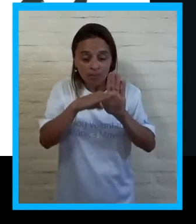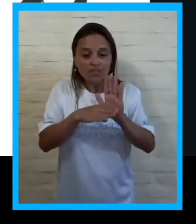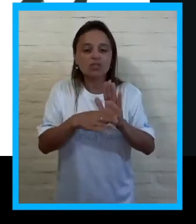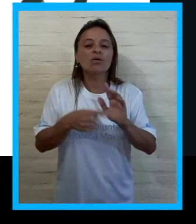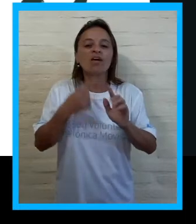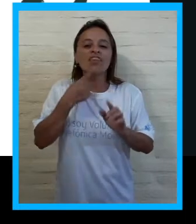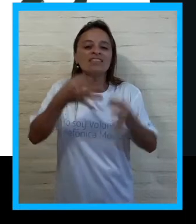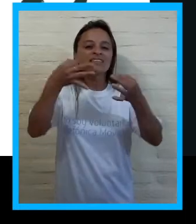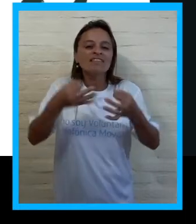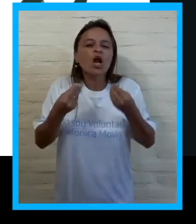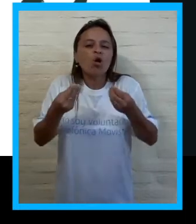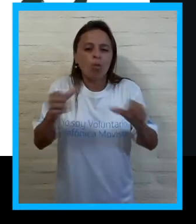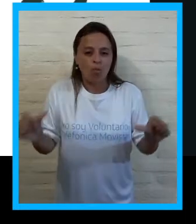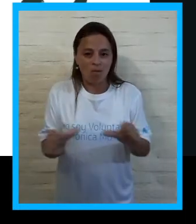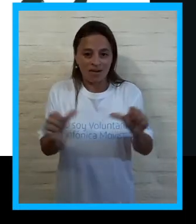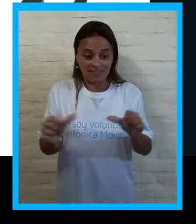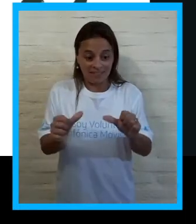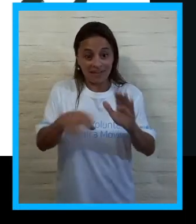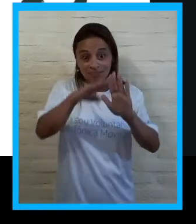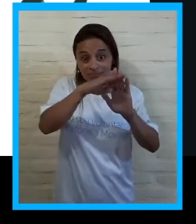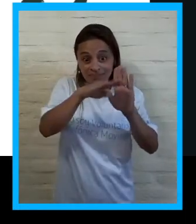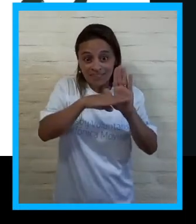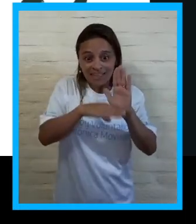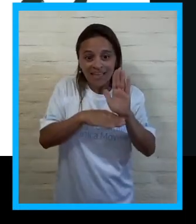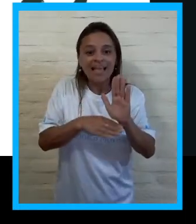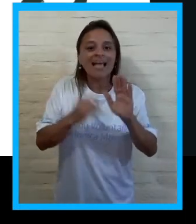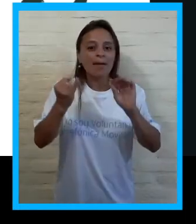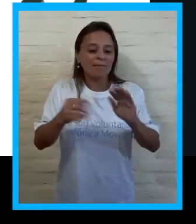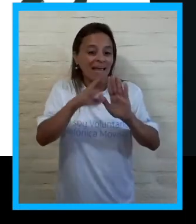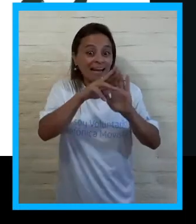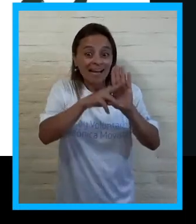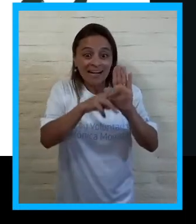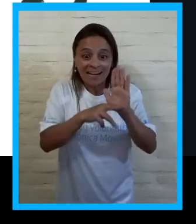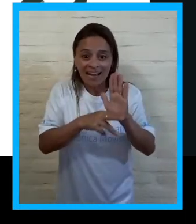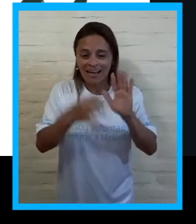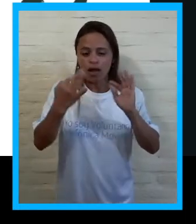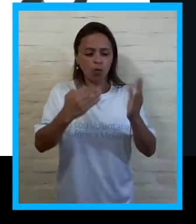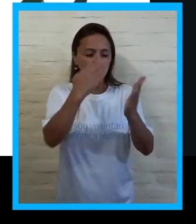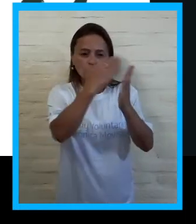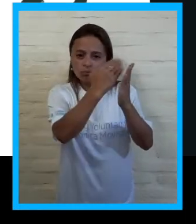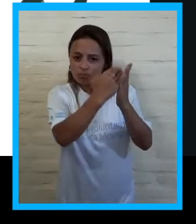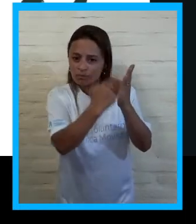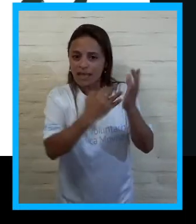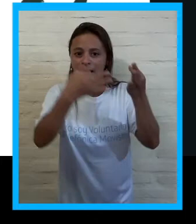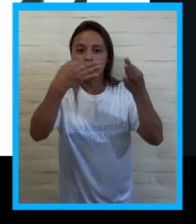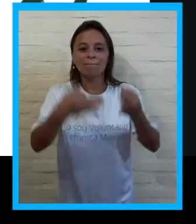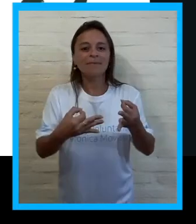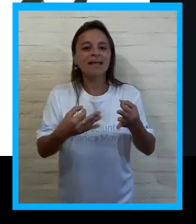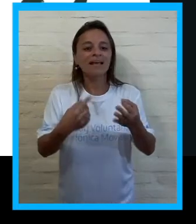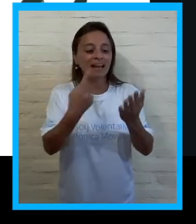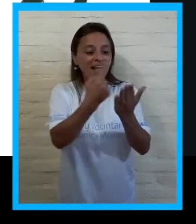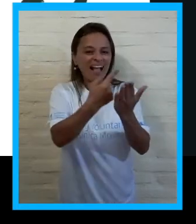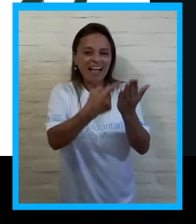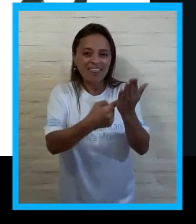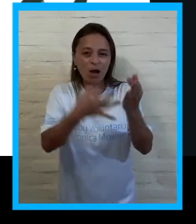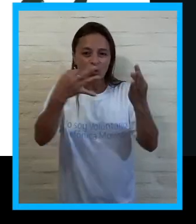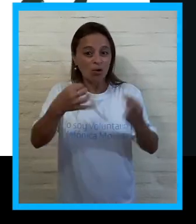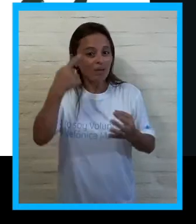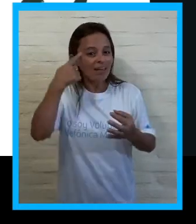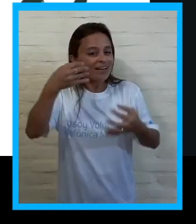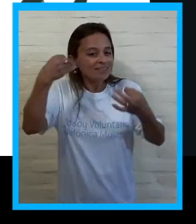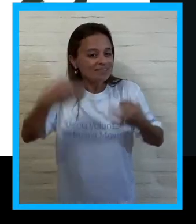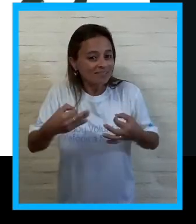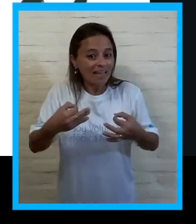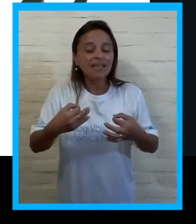instrucción. Si tenemos una serie de pasos o de instrucciones con un orden específico que buscan cumplir una función,